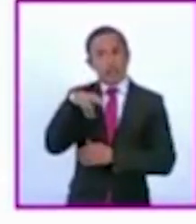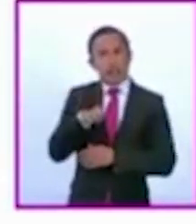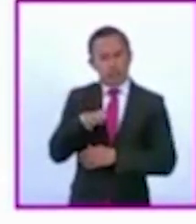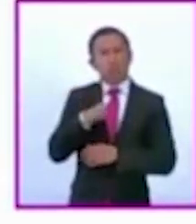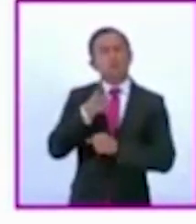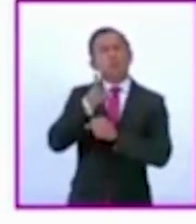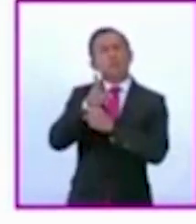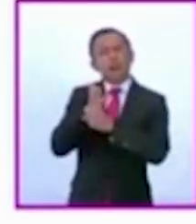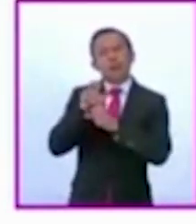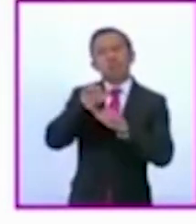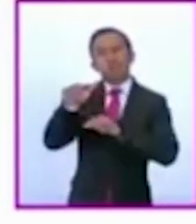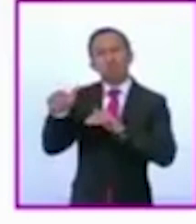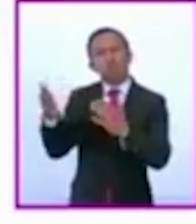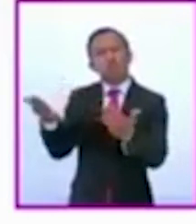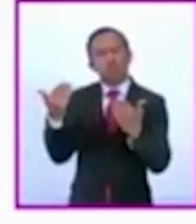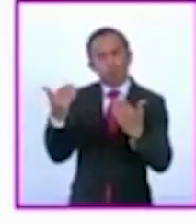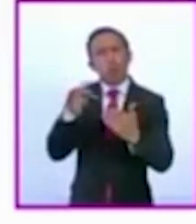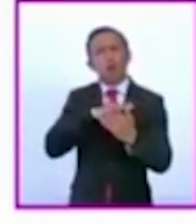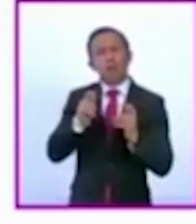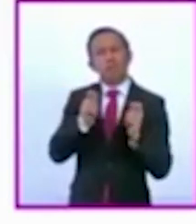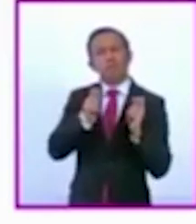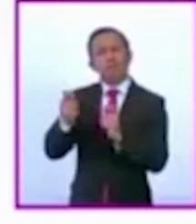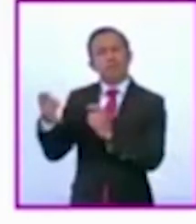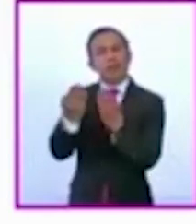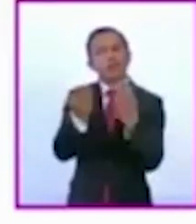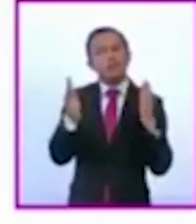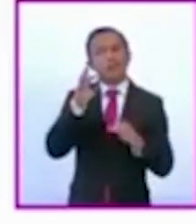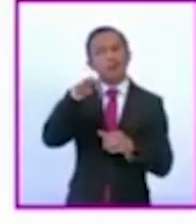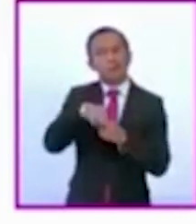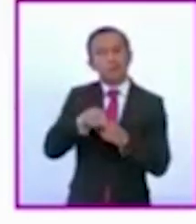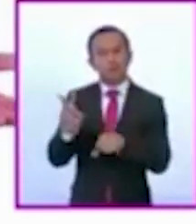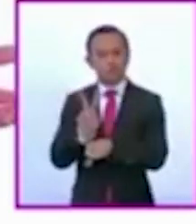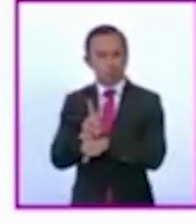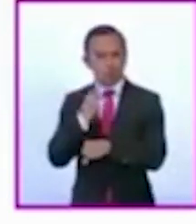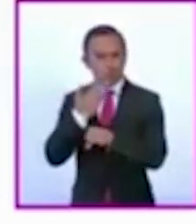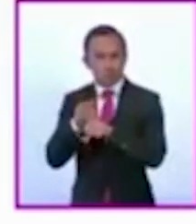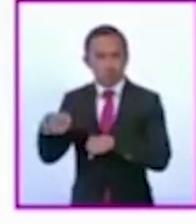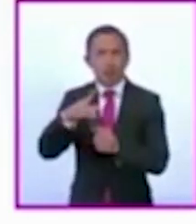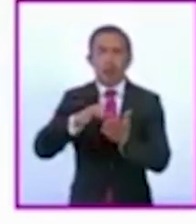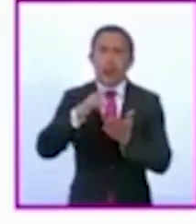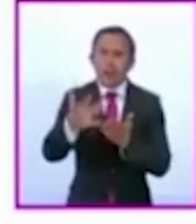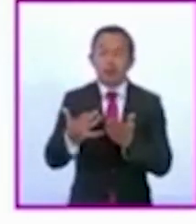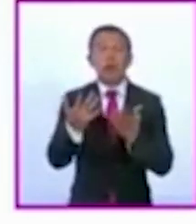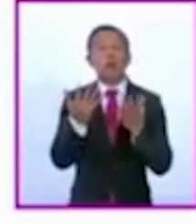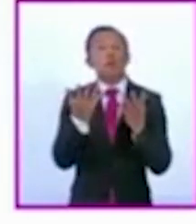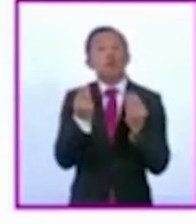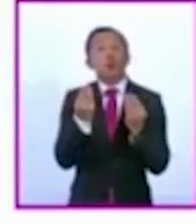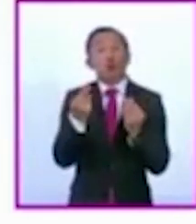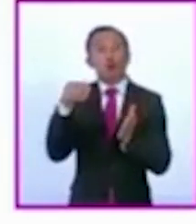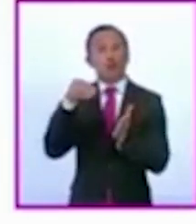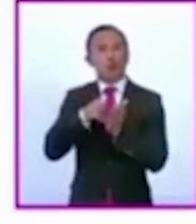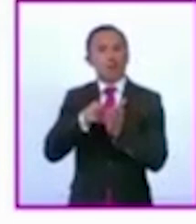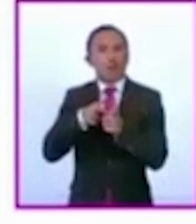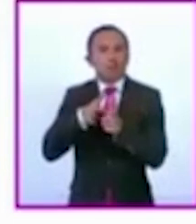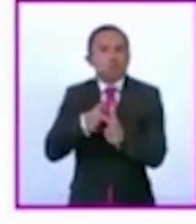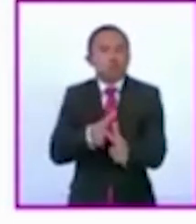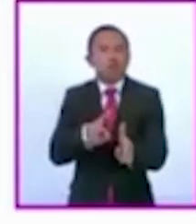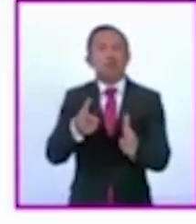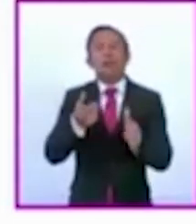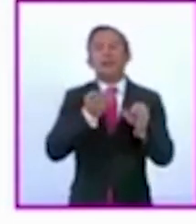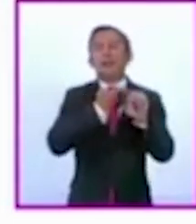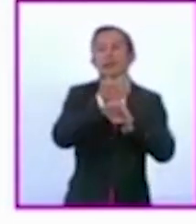desempeñarse como funcionarios de casilla muchos de ellos continúan contando los votos de las elecciones federales y locales